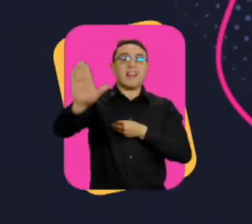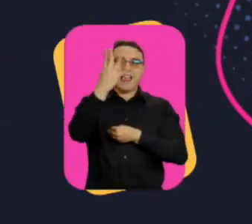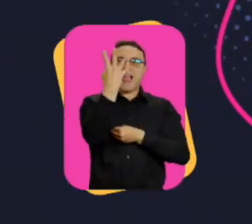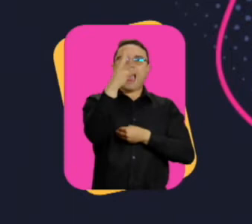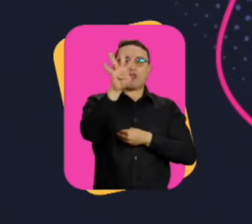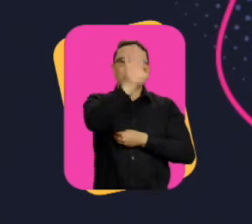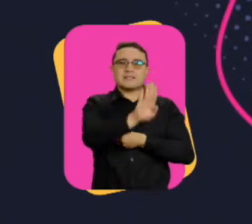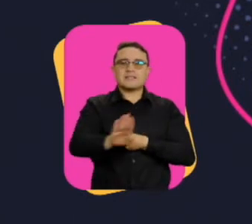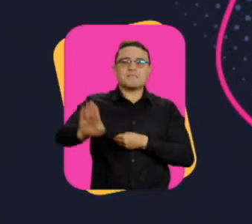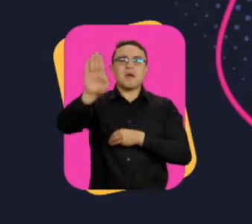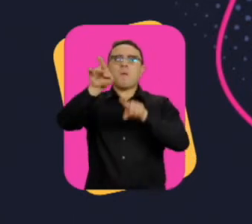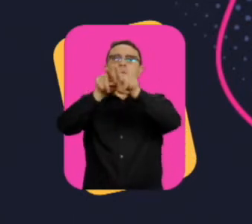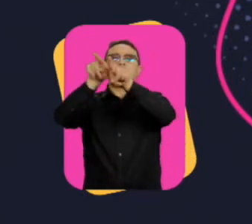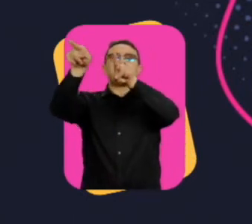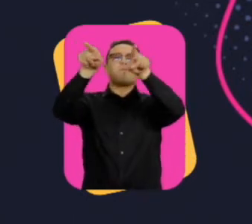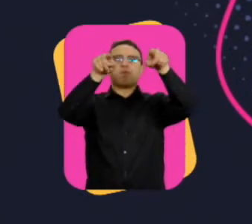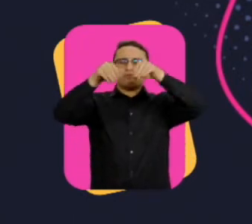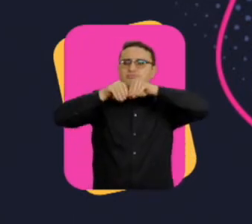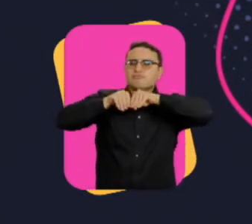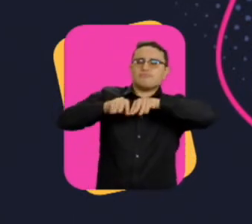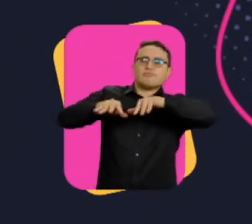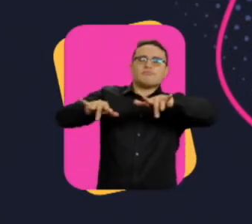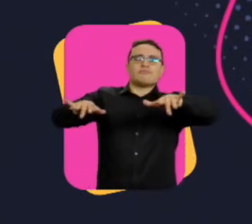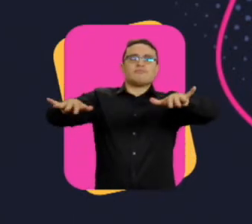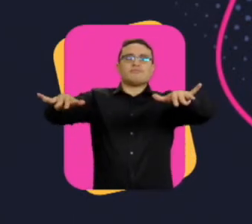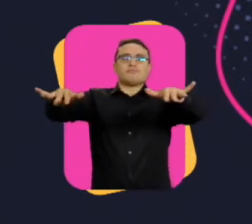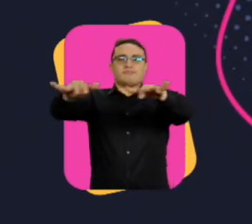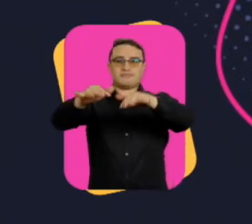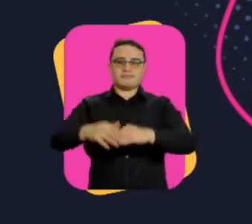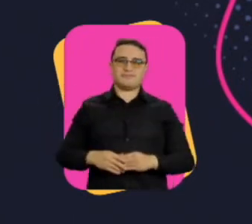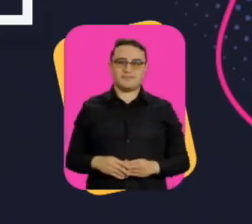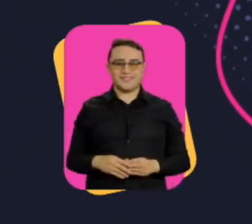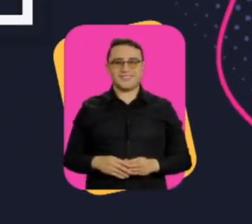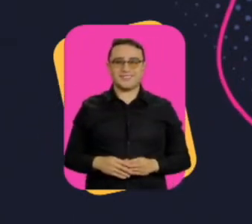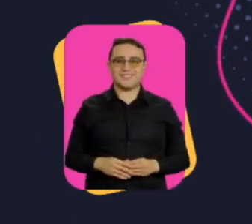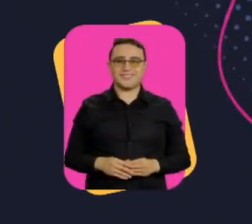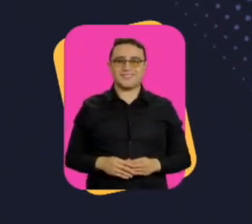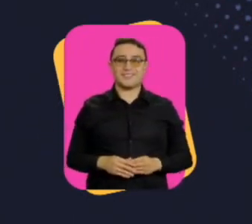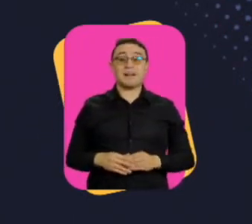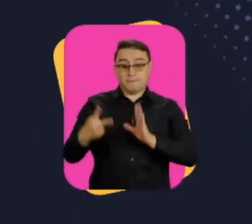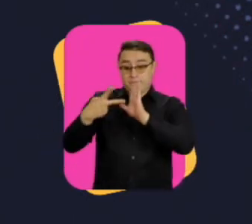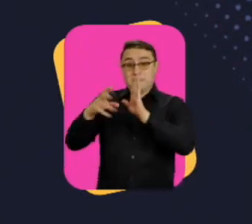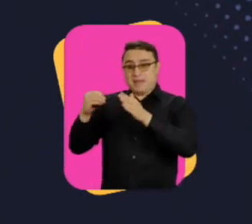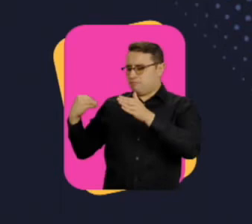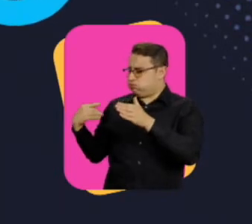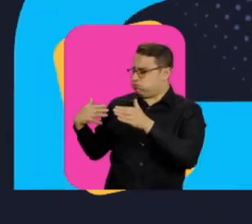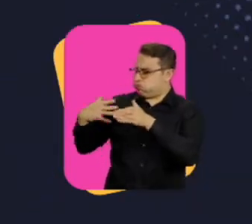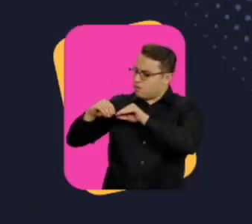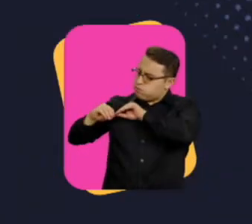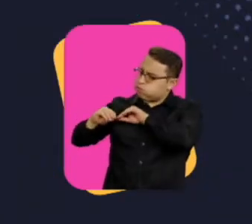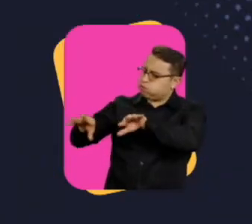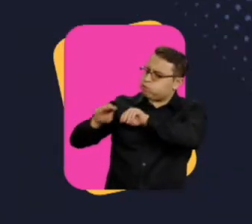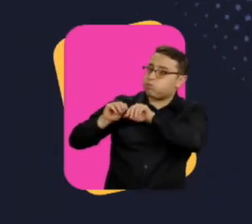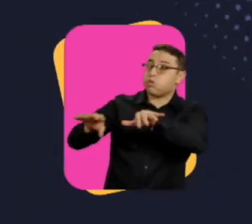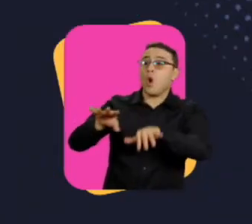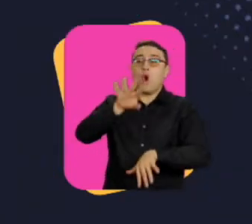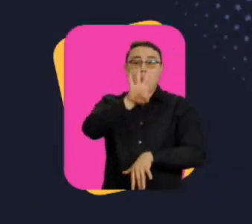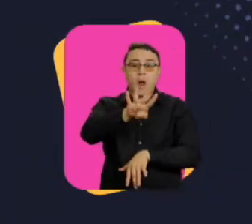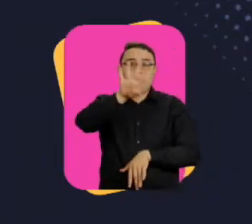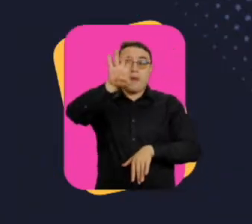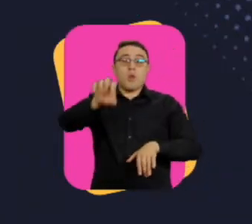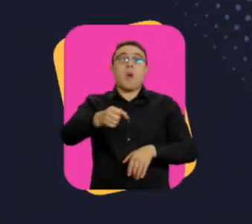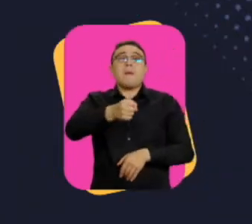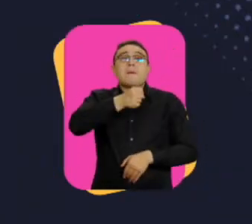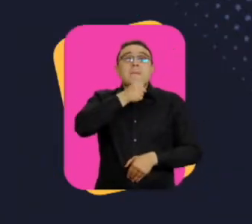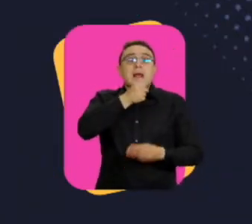14 departamentos que componen su área de cobertura. En 2020 se emitieron 49 boletines